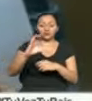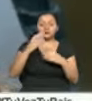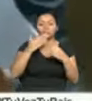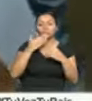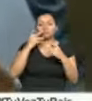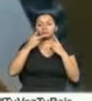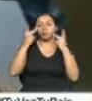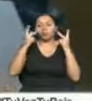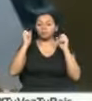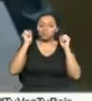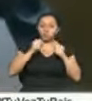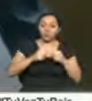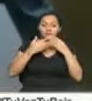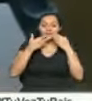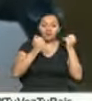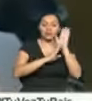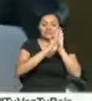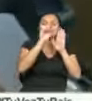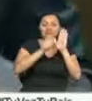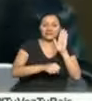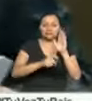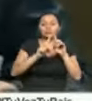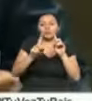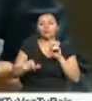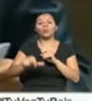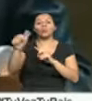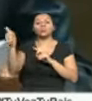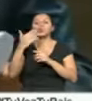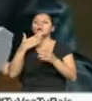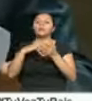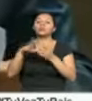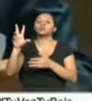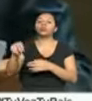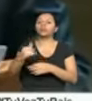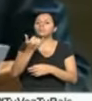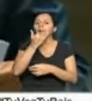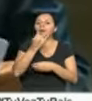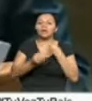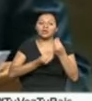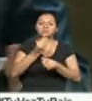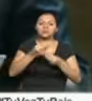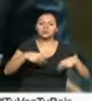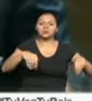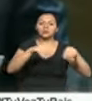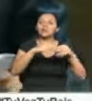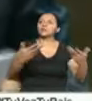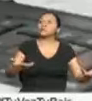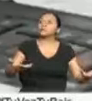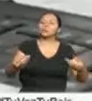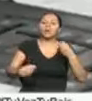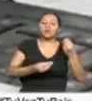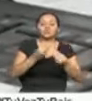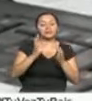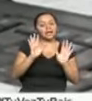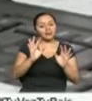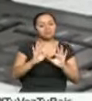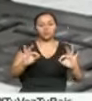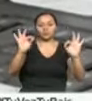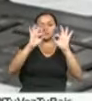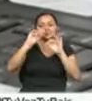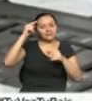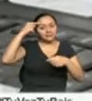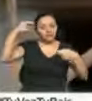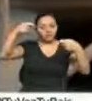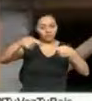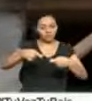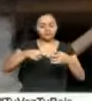también puede afectar, y debe haber una disposición general que el municipio reconozca cuando hay afectaciones al valor de los inmuebles. Además, no se eliminó la